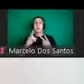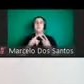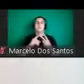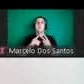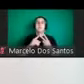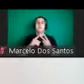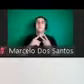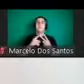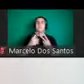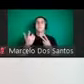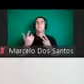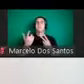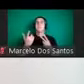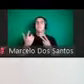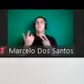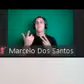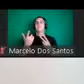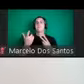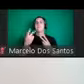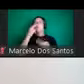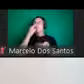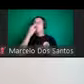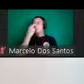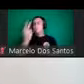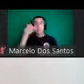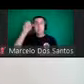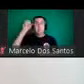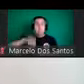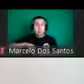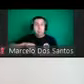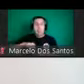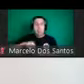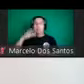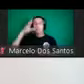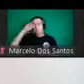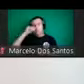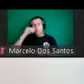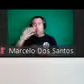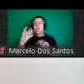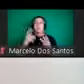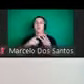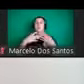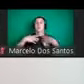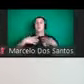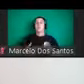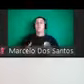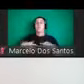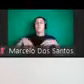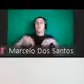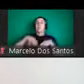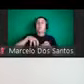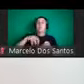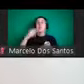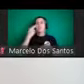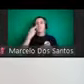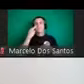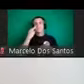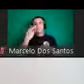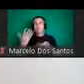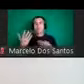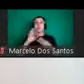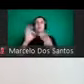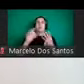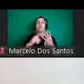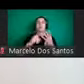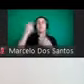auditiva, alguna limitación visual, física, intelectual, psicosocial.